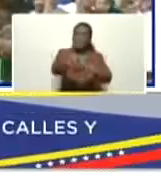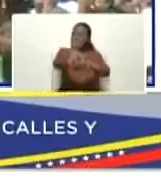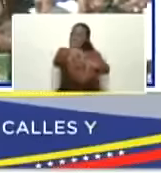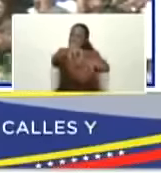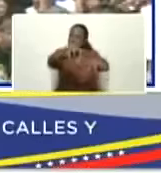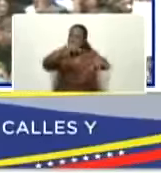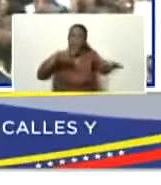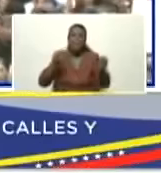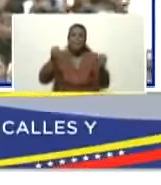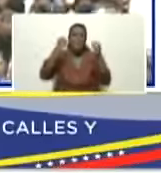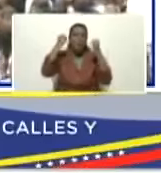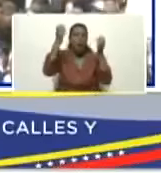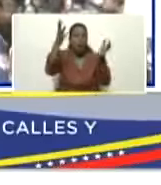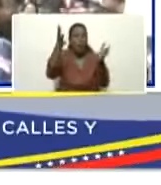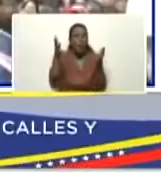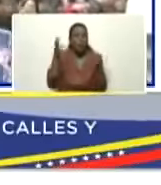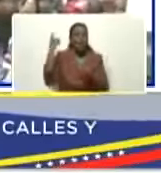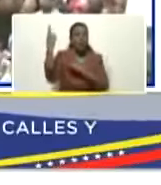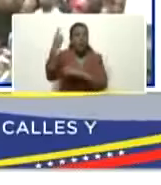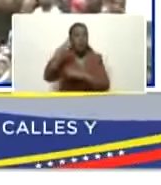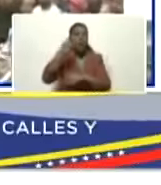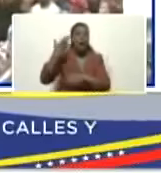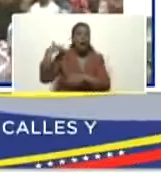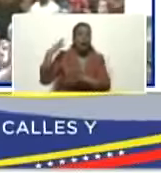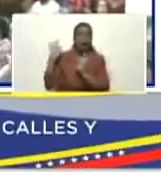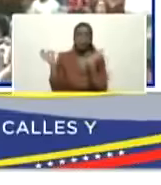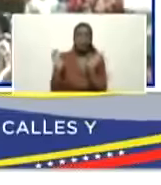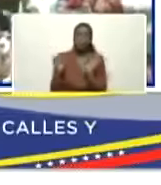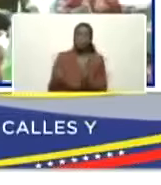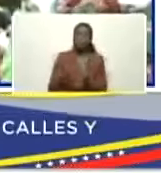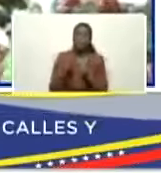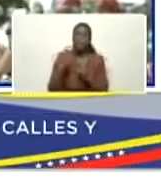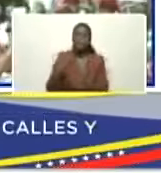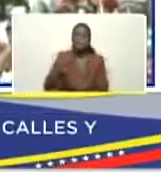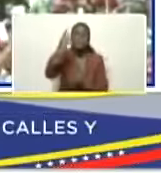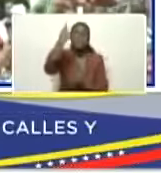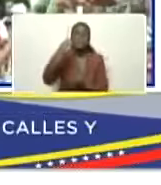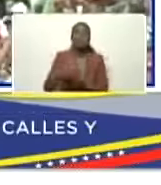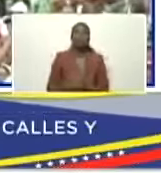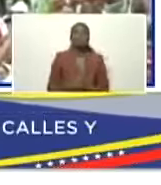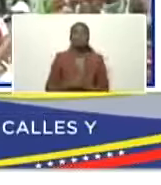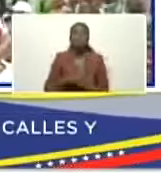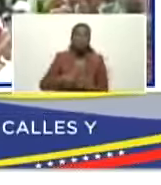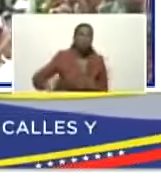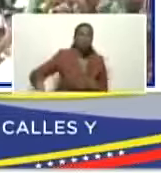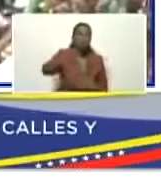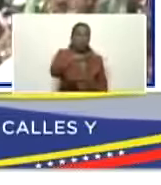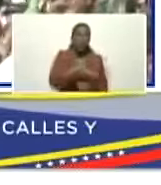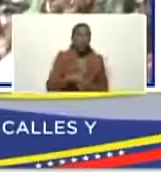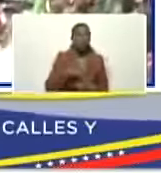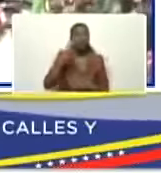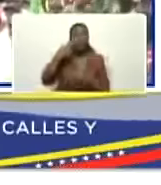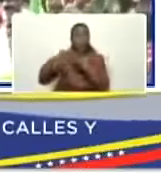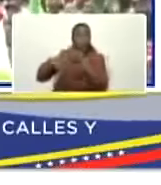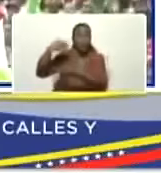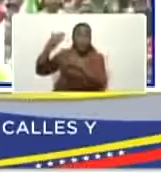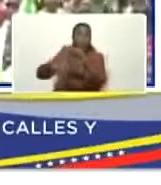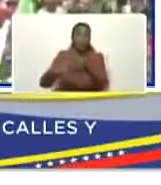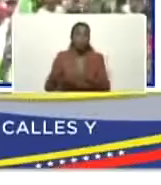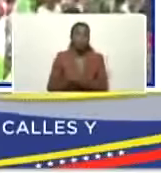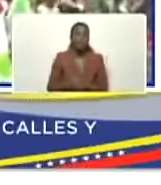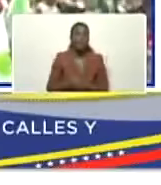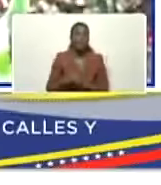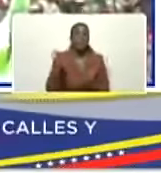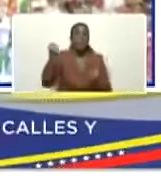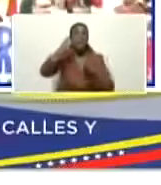grande victoria que jamás la revolución bolivariana haya tenido en todos sus años y sus siglos. La